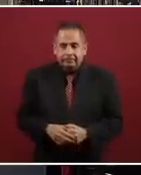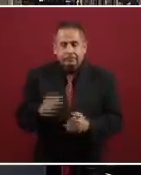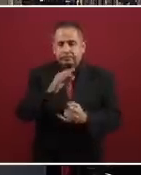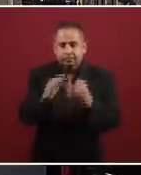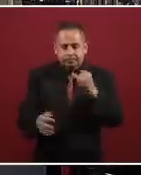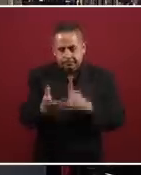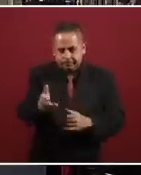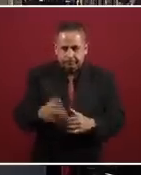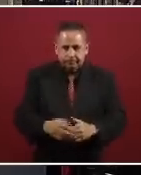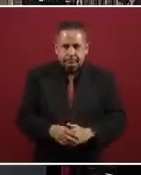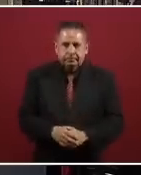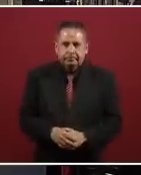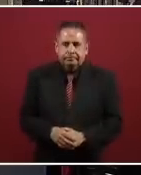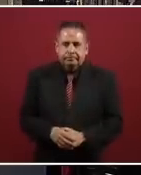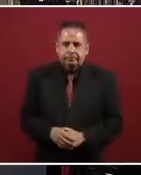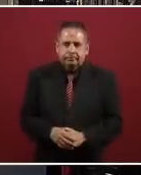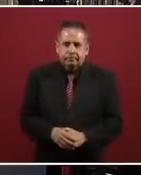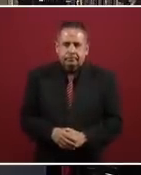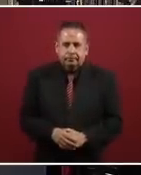Terminamos.